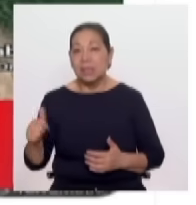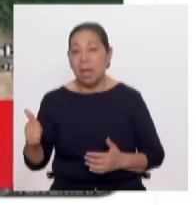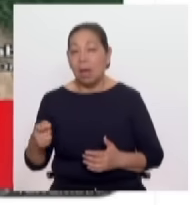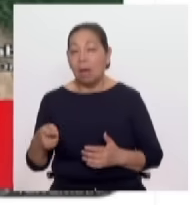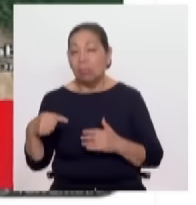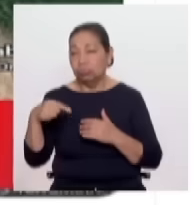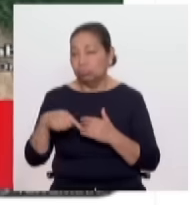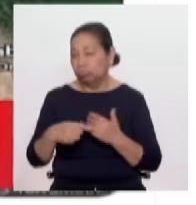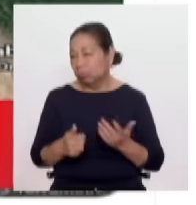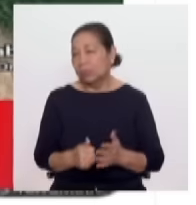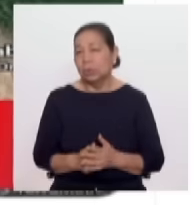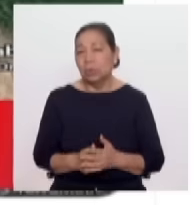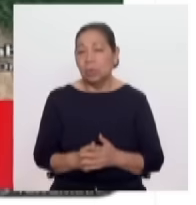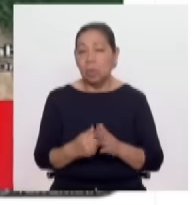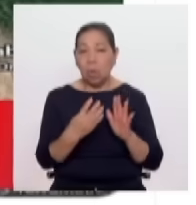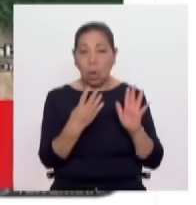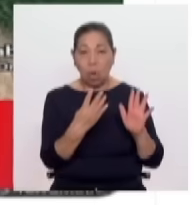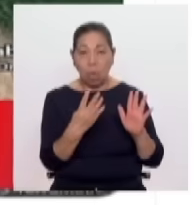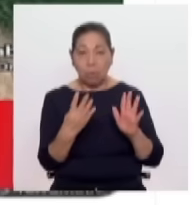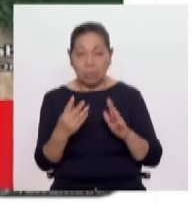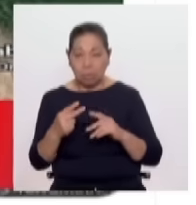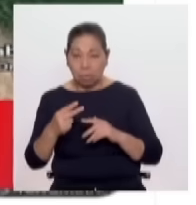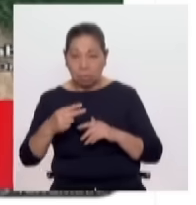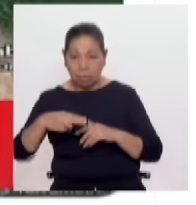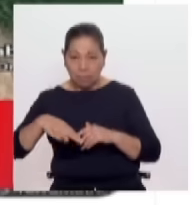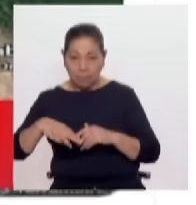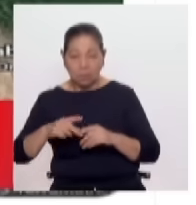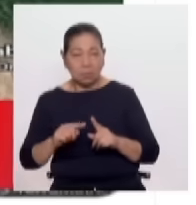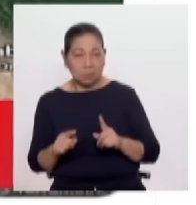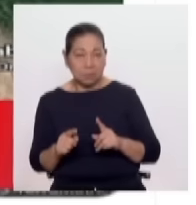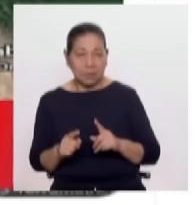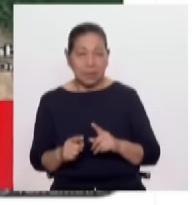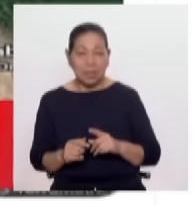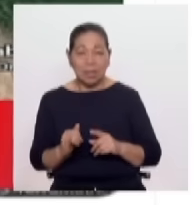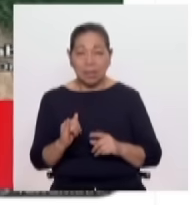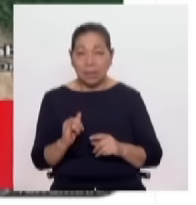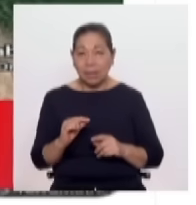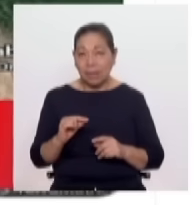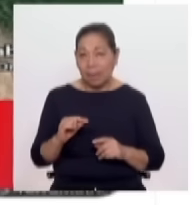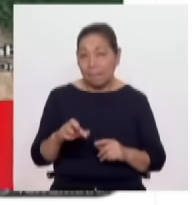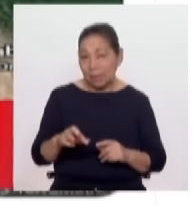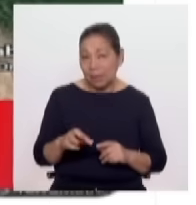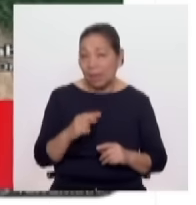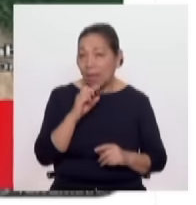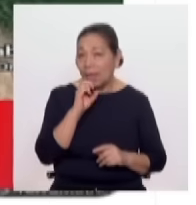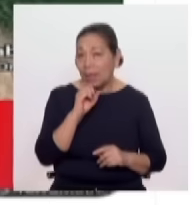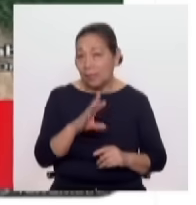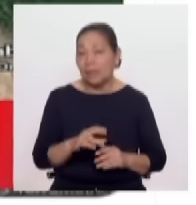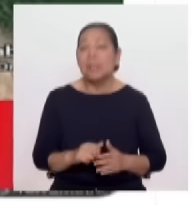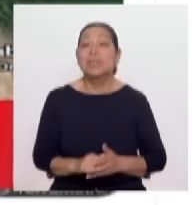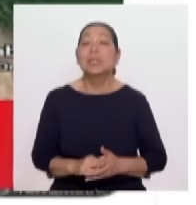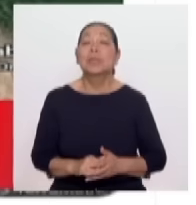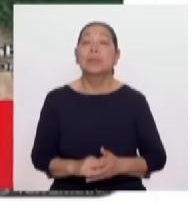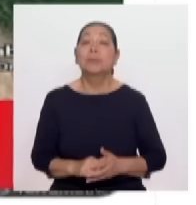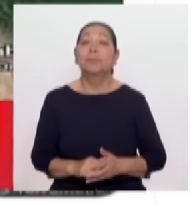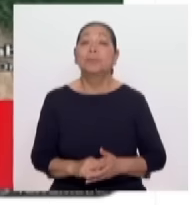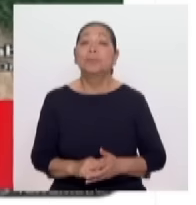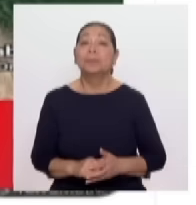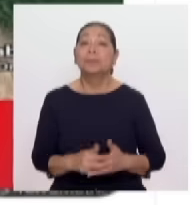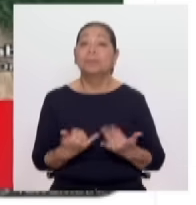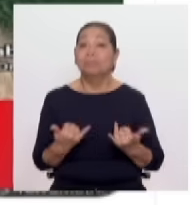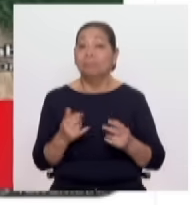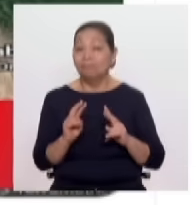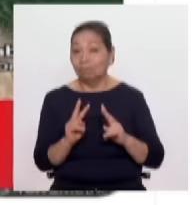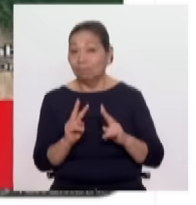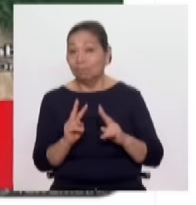con una profundidad de 99 kilómetros, fuente IGP. Y según se ha mencionado también, ahí